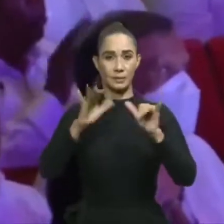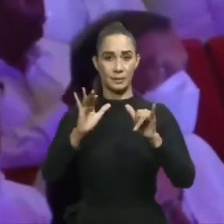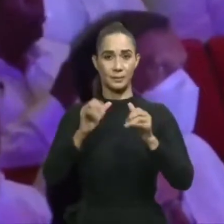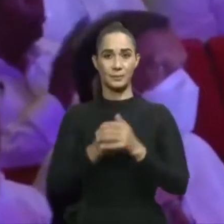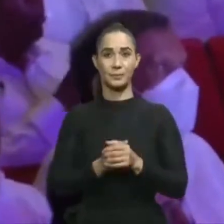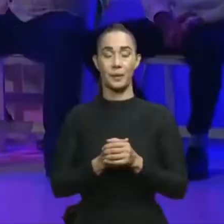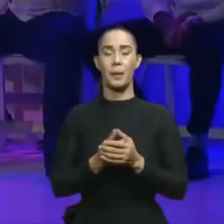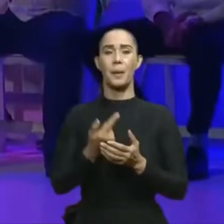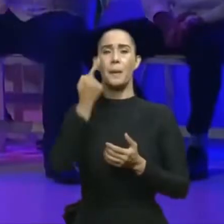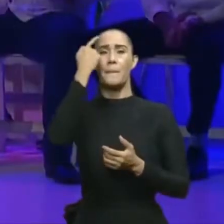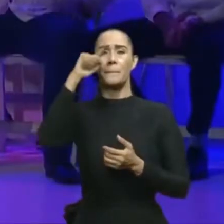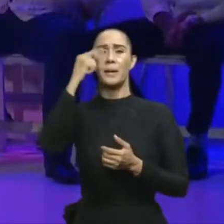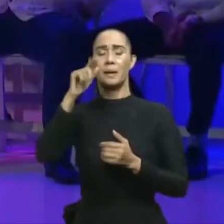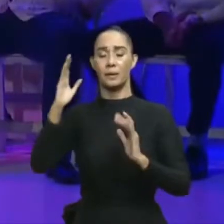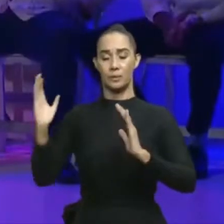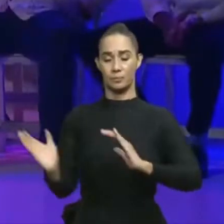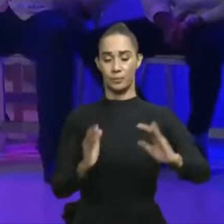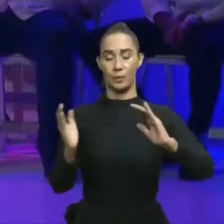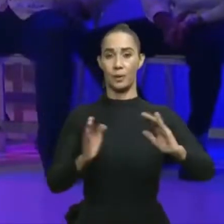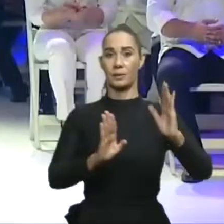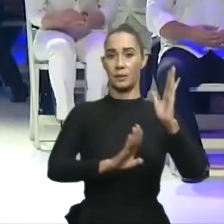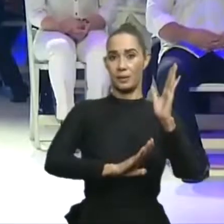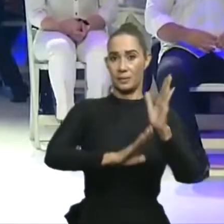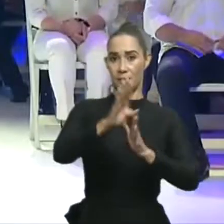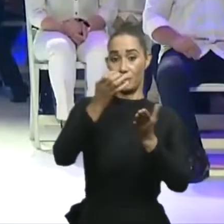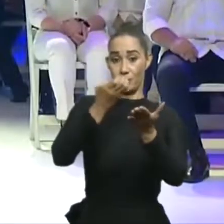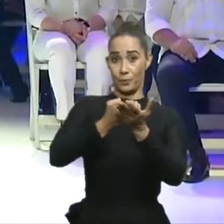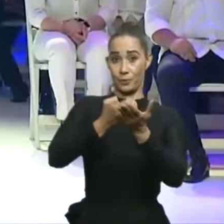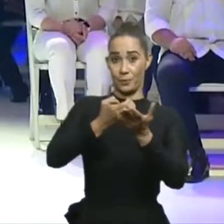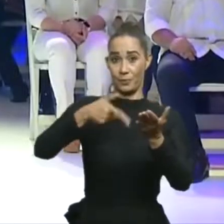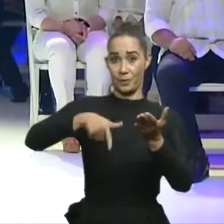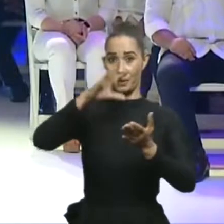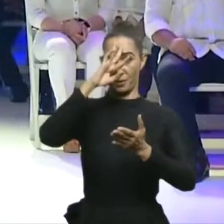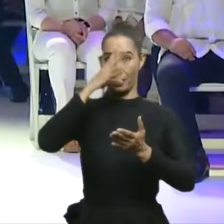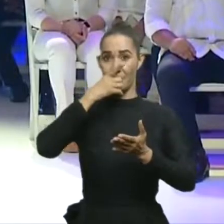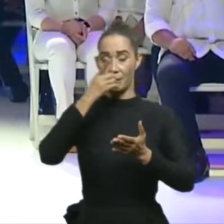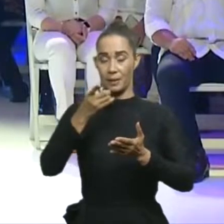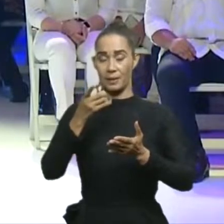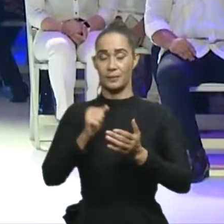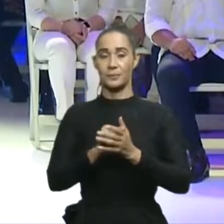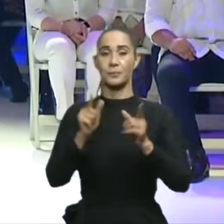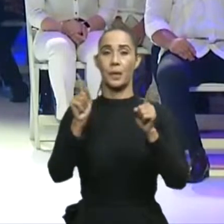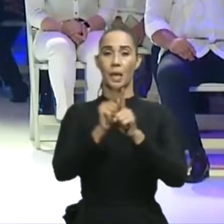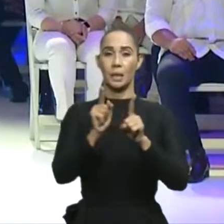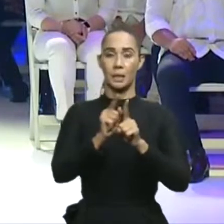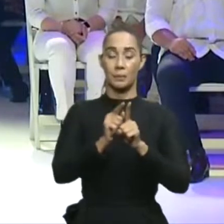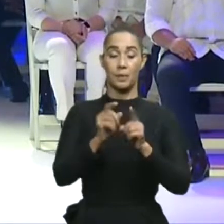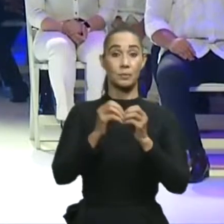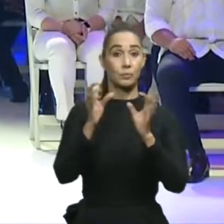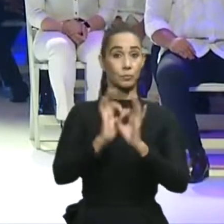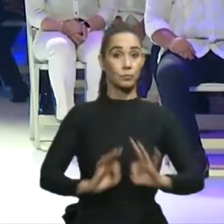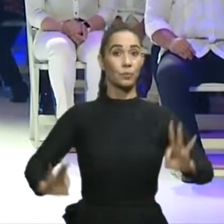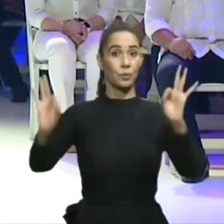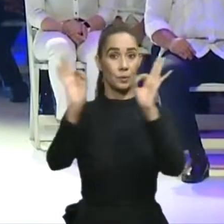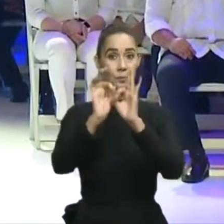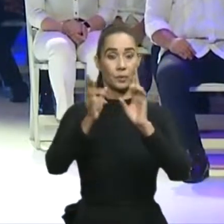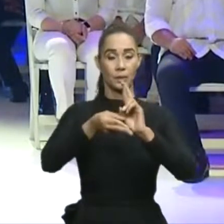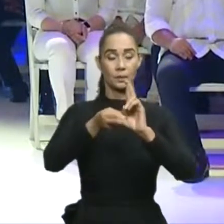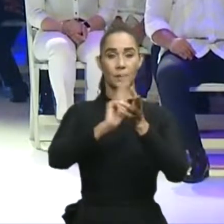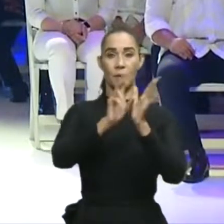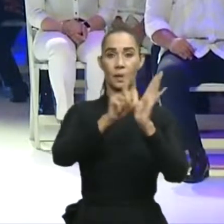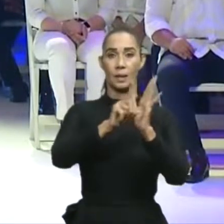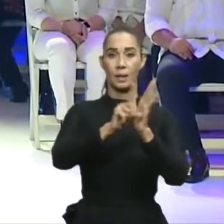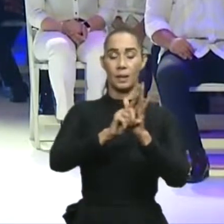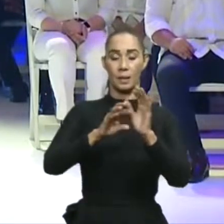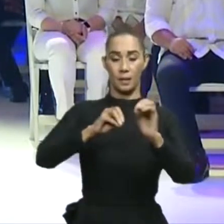para organizar el desarrollo sostenible económico de nuestro país también es muy importante la reforma a la ley de